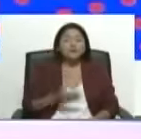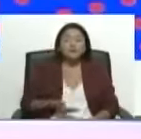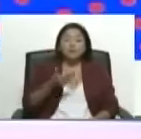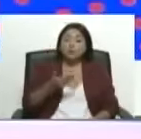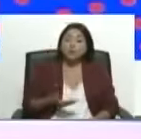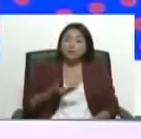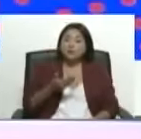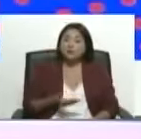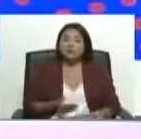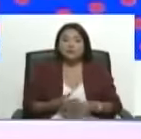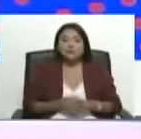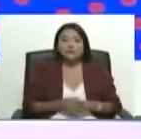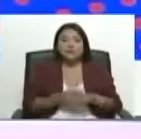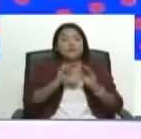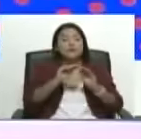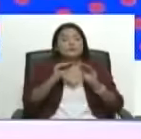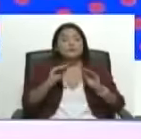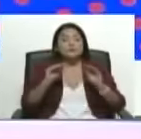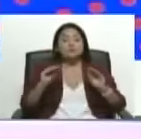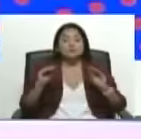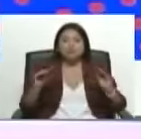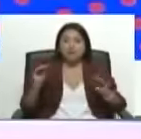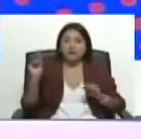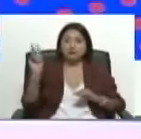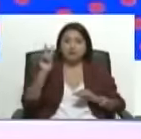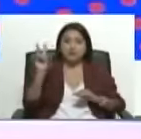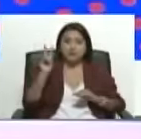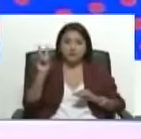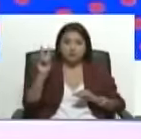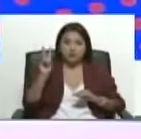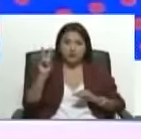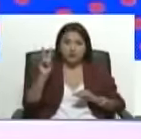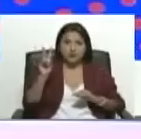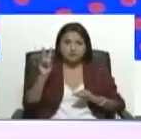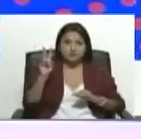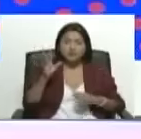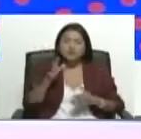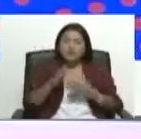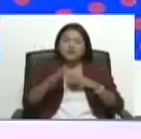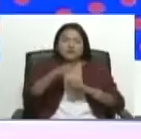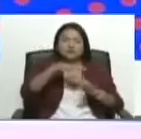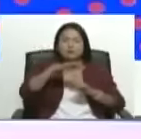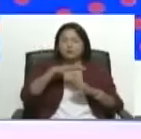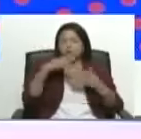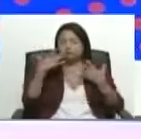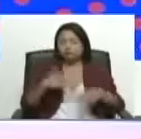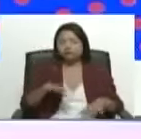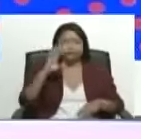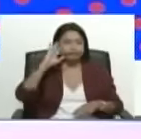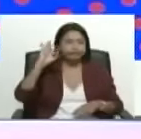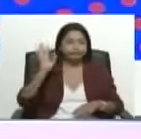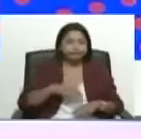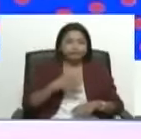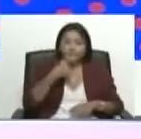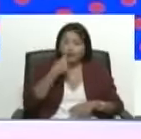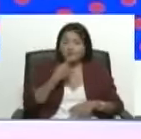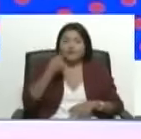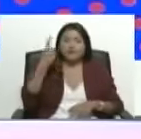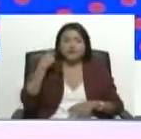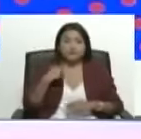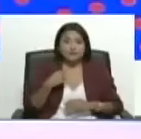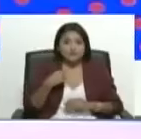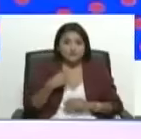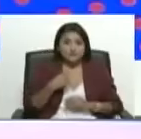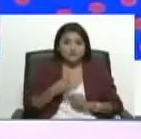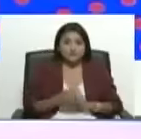importante informar al país de algo insólito que ocurrió el día de ayer